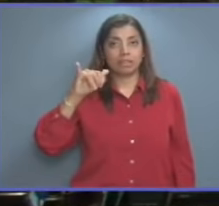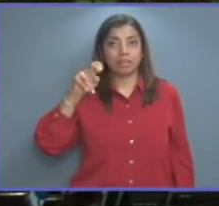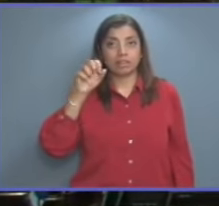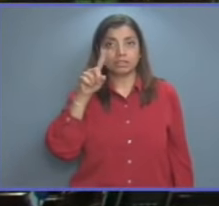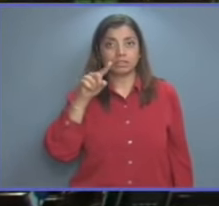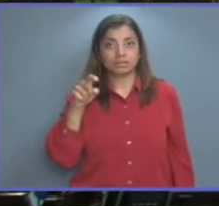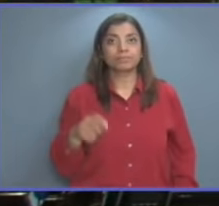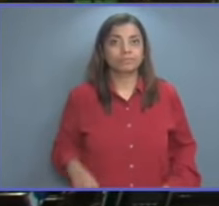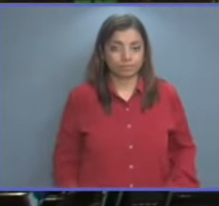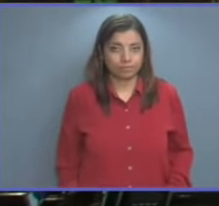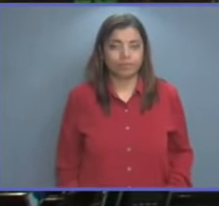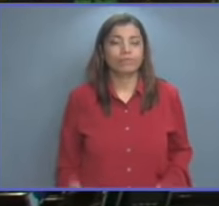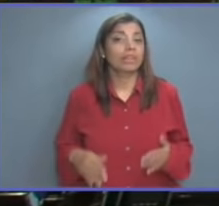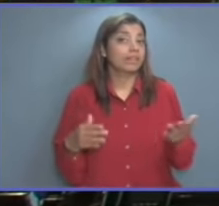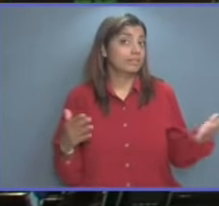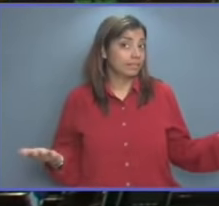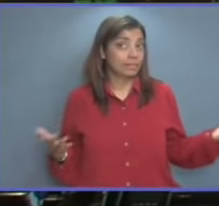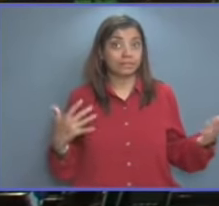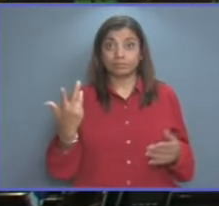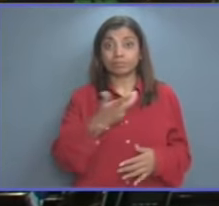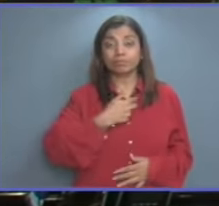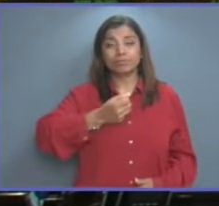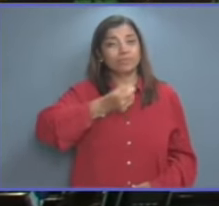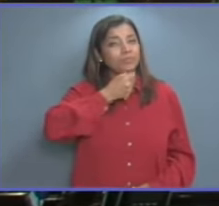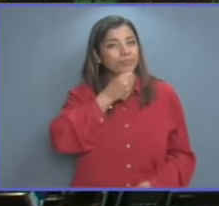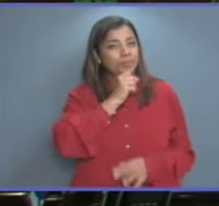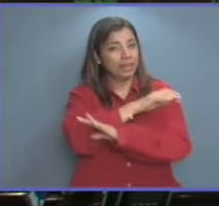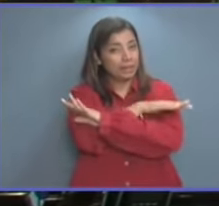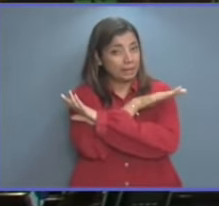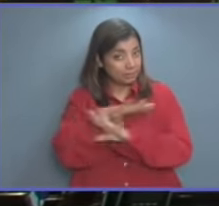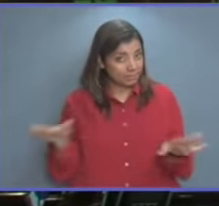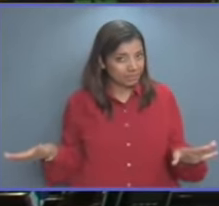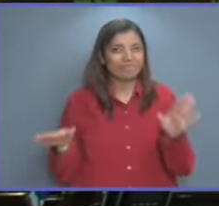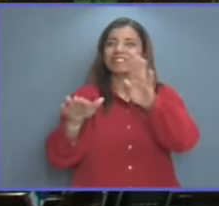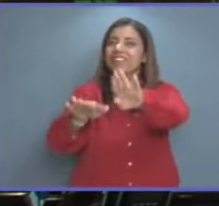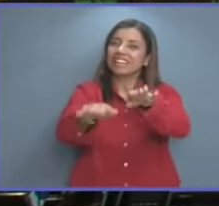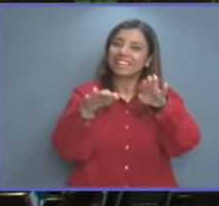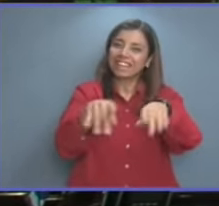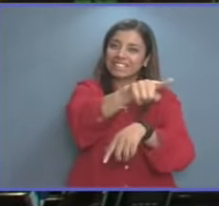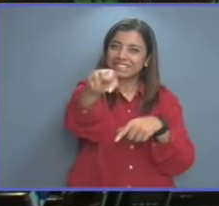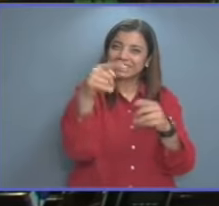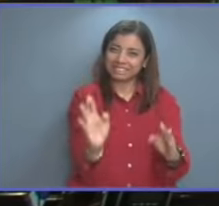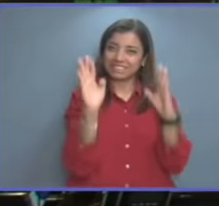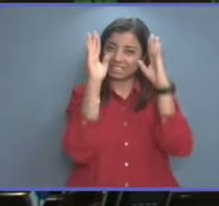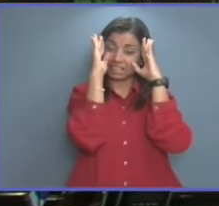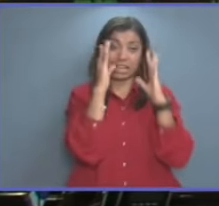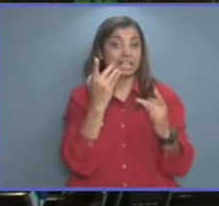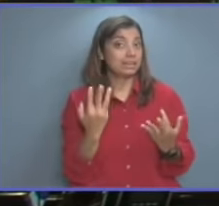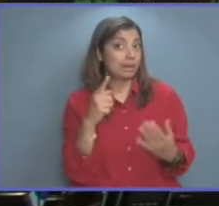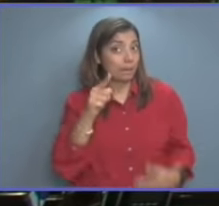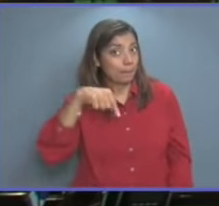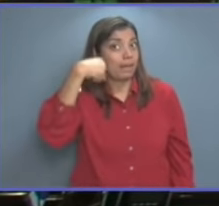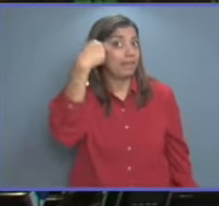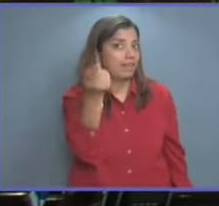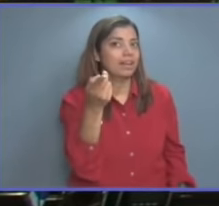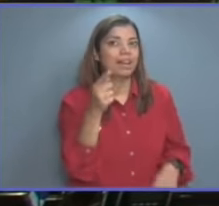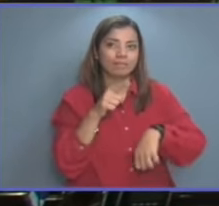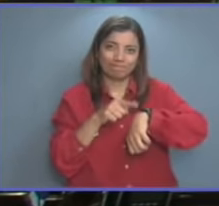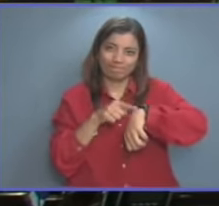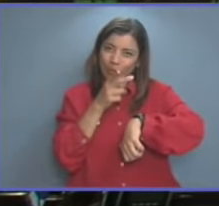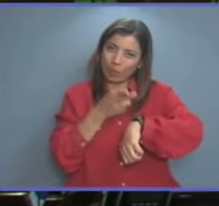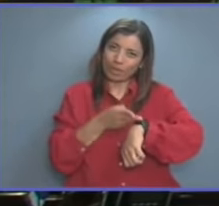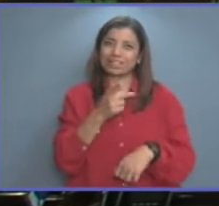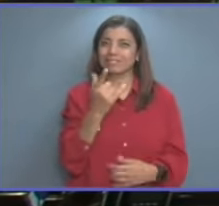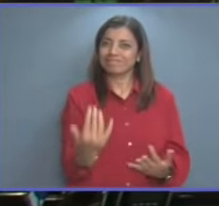hasta que llegamos con nuestro noticiero muchísimas gracias por habernos acompañado será hasta el día de mañana a la misma hora